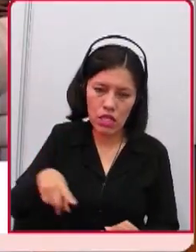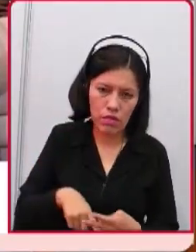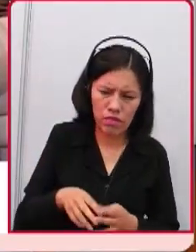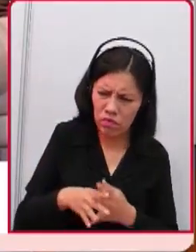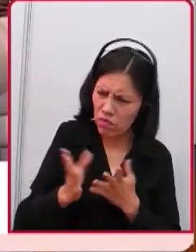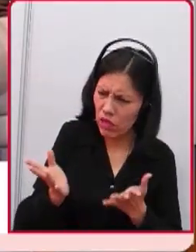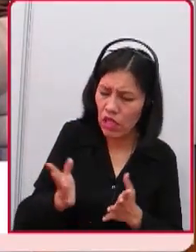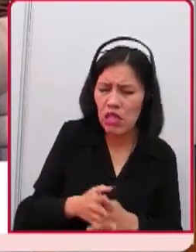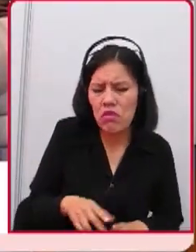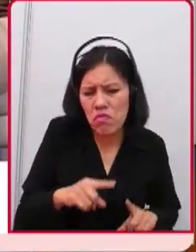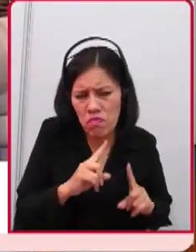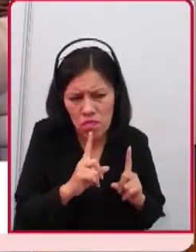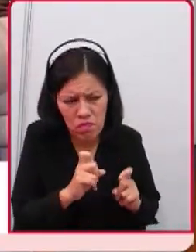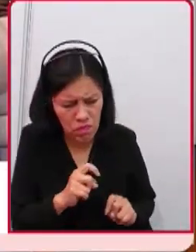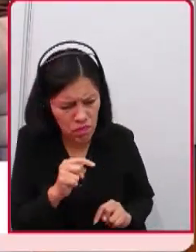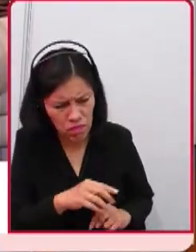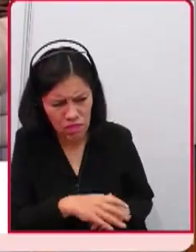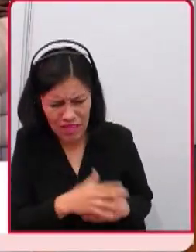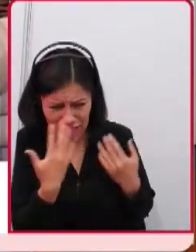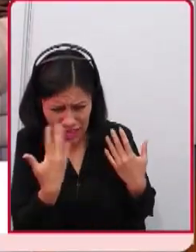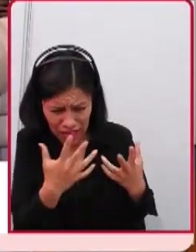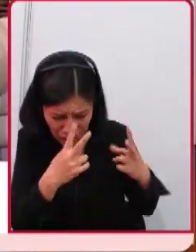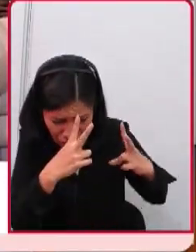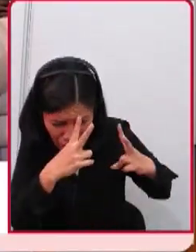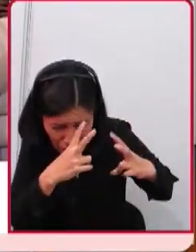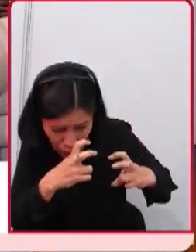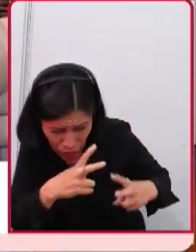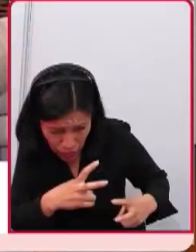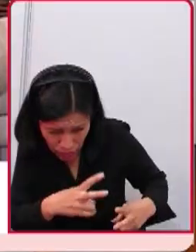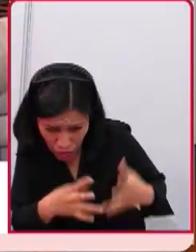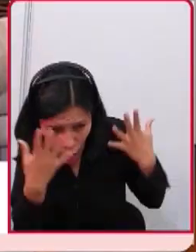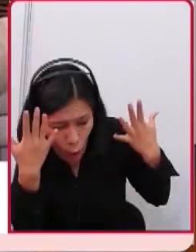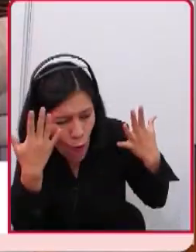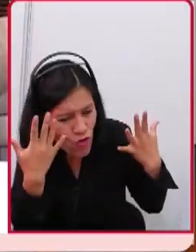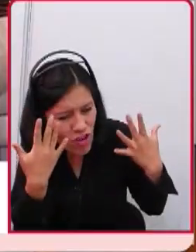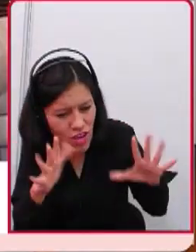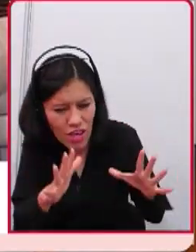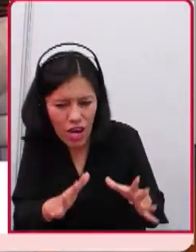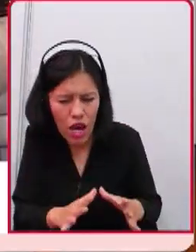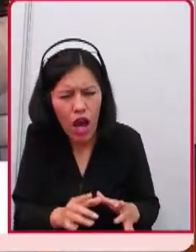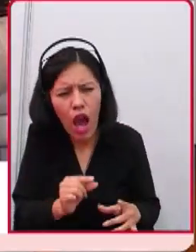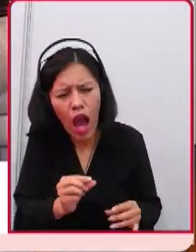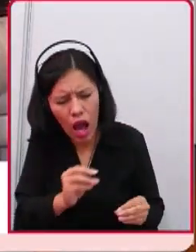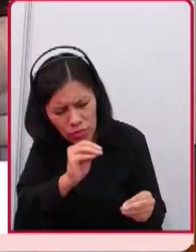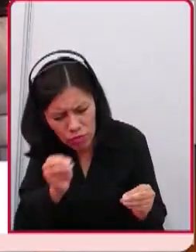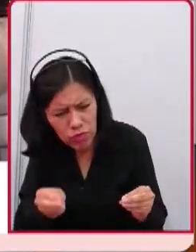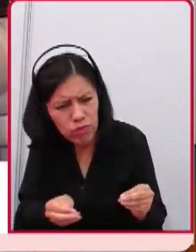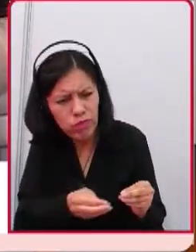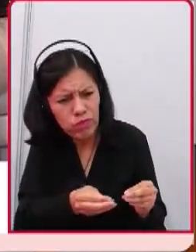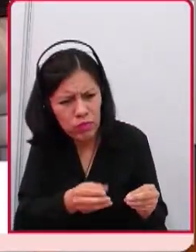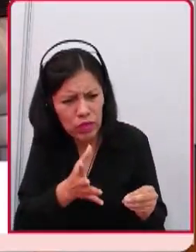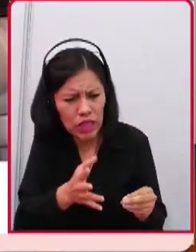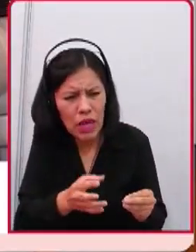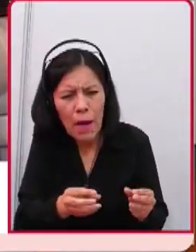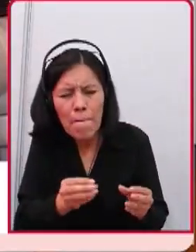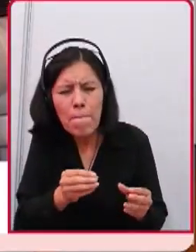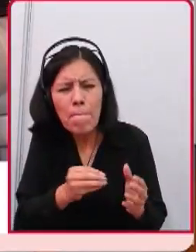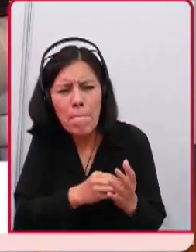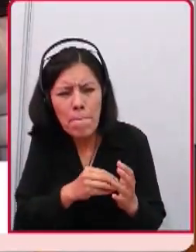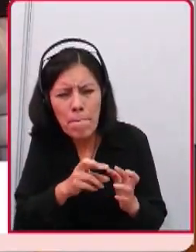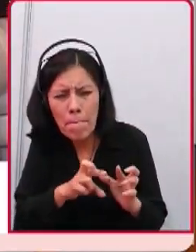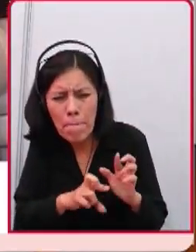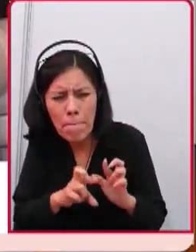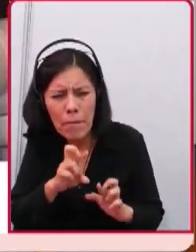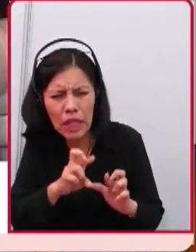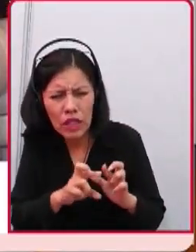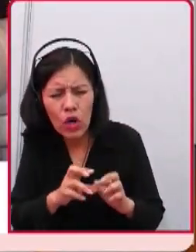¿ustedes están explorando o ya han madurado en la implementación de la incertidumbre como